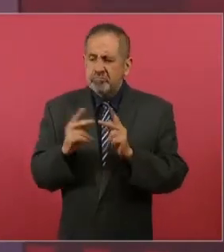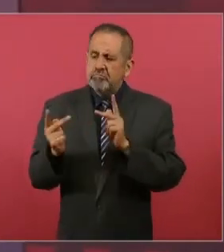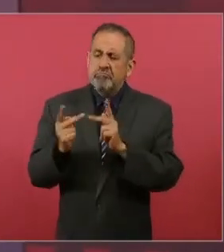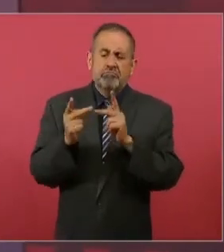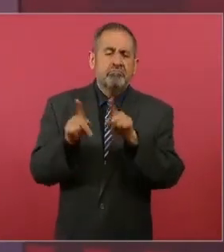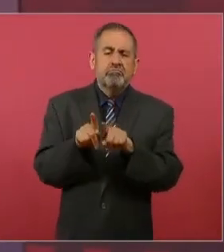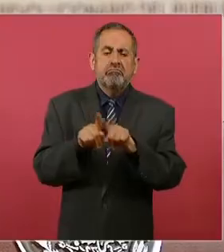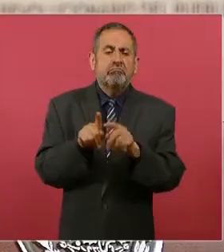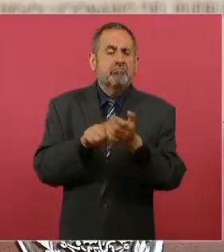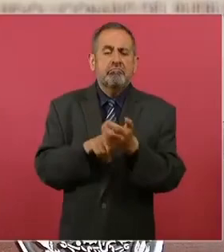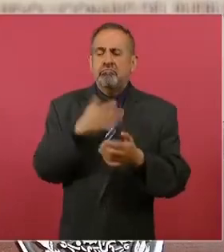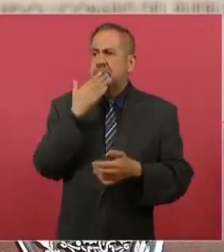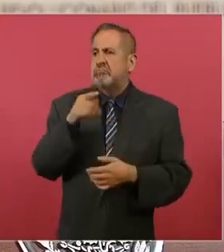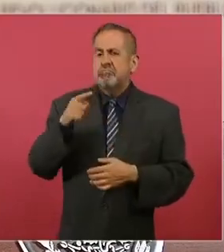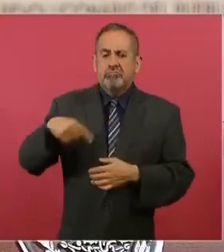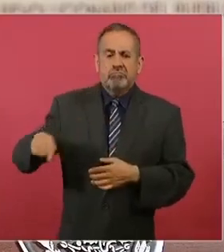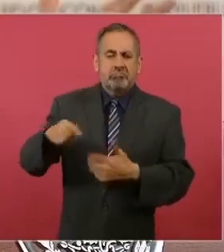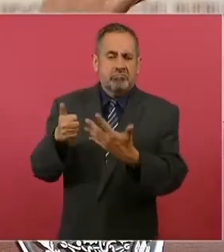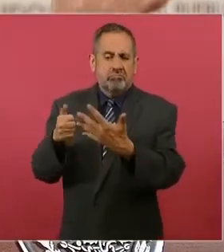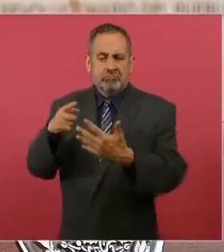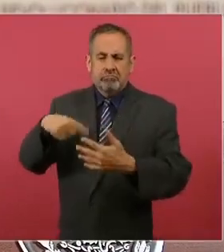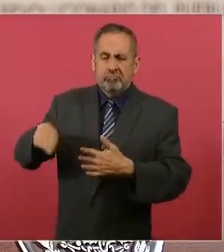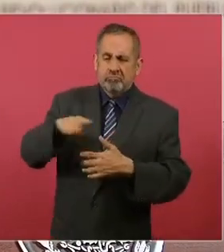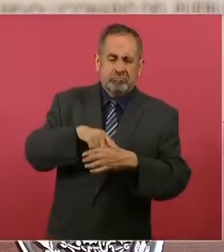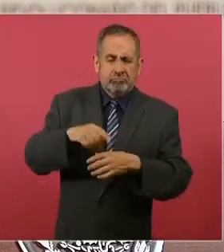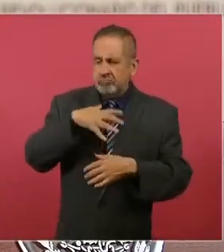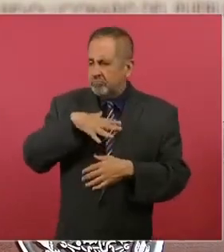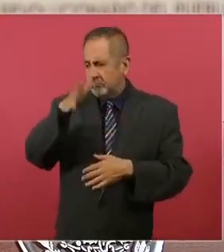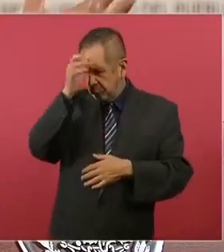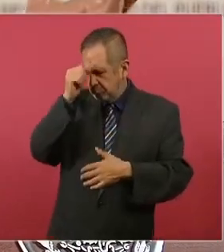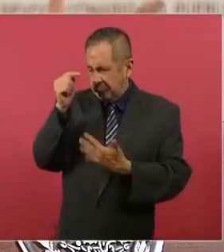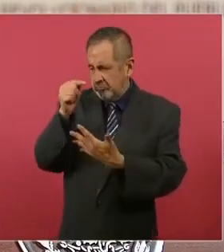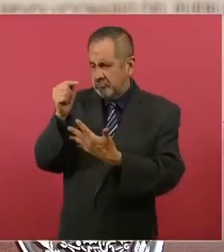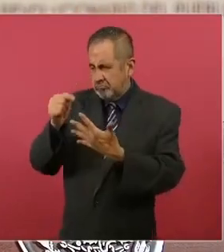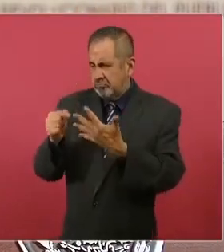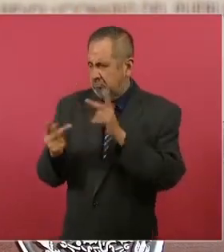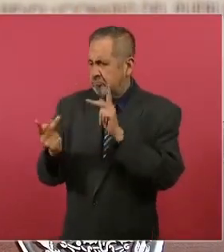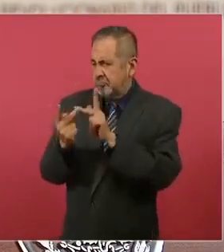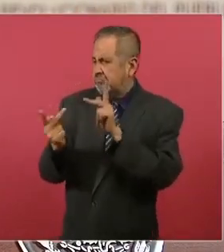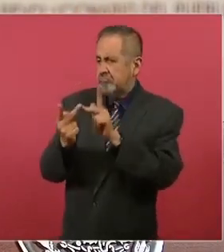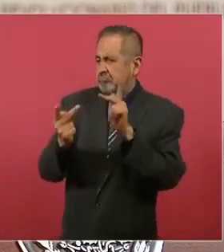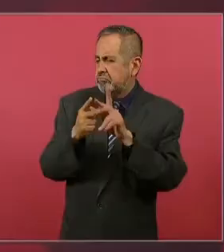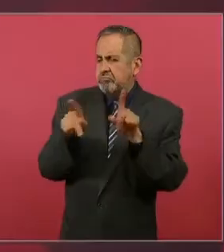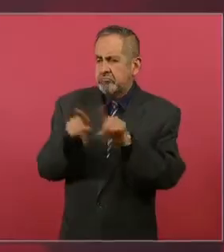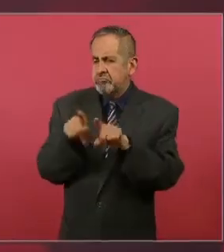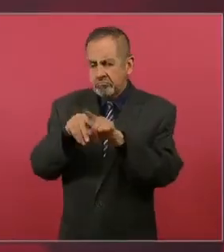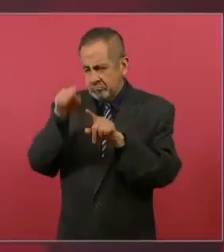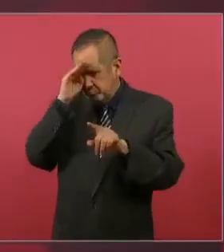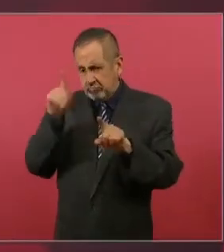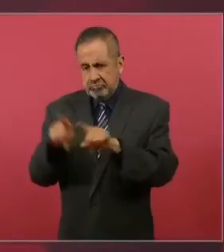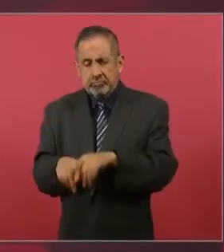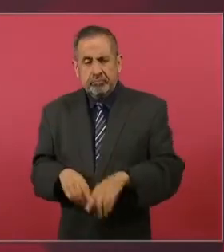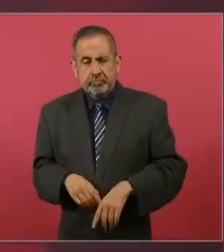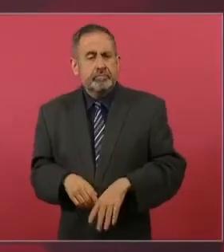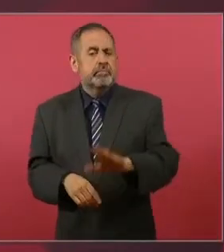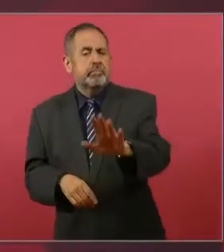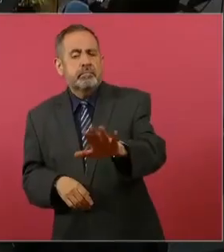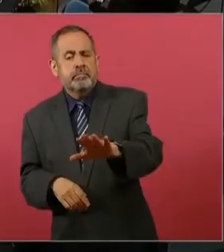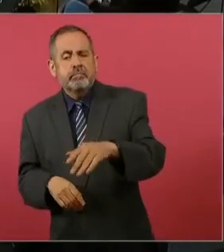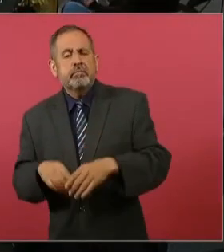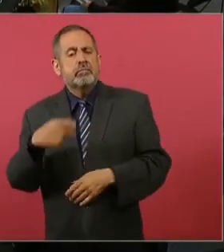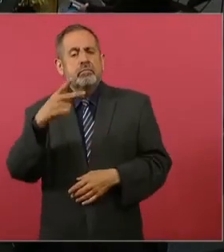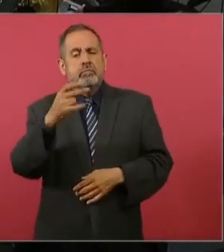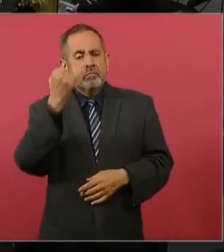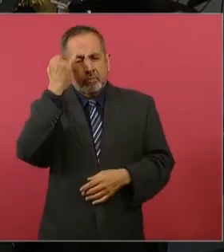coincidencias con todos los que están participando? Pero también utilizan pues su